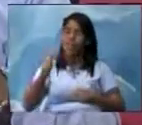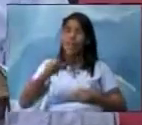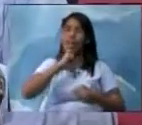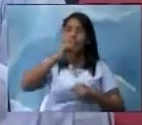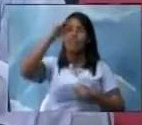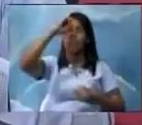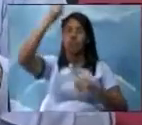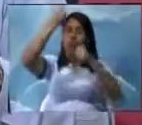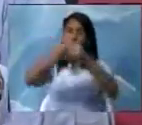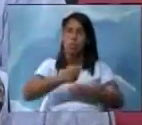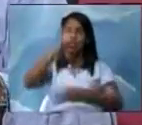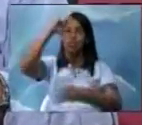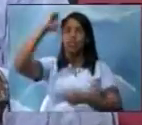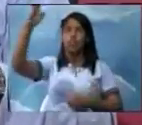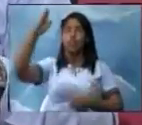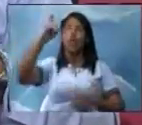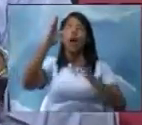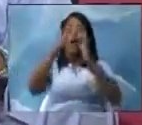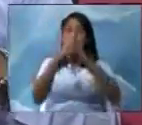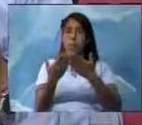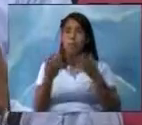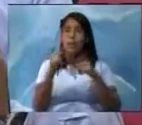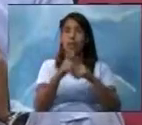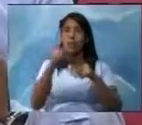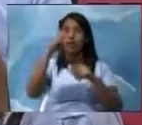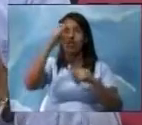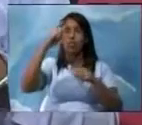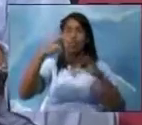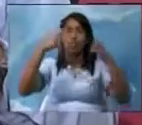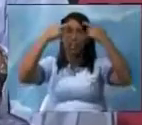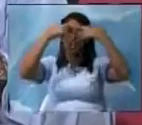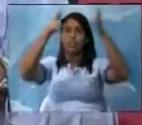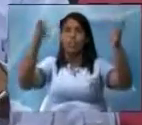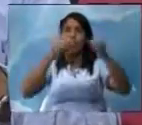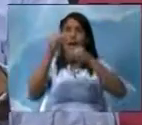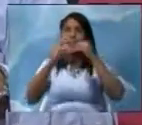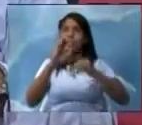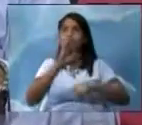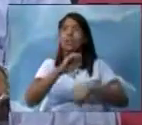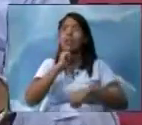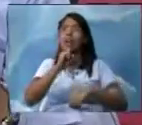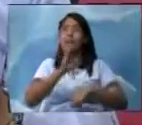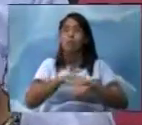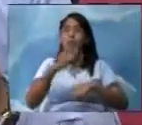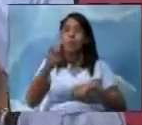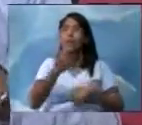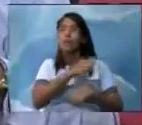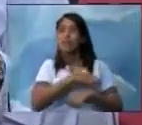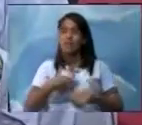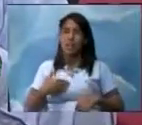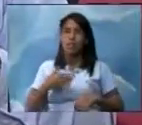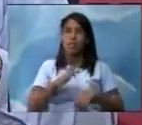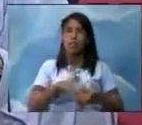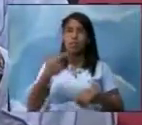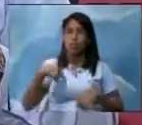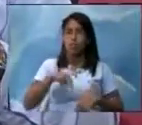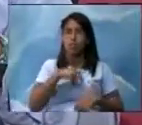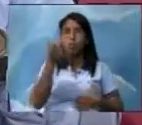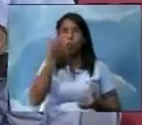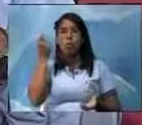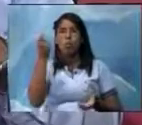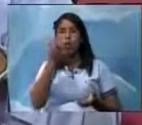hay palabras que Dios revela si hay cosas que Dios hace es porque a él le Place porque nosotros buscamos su